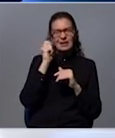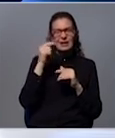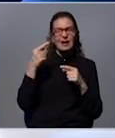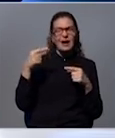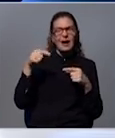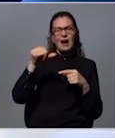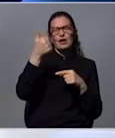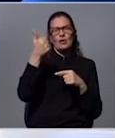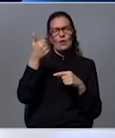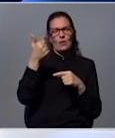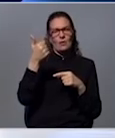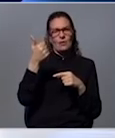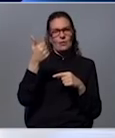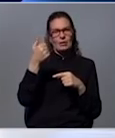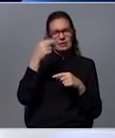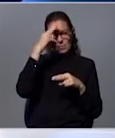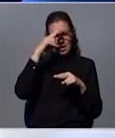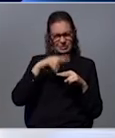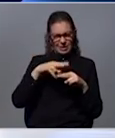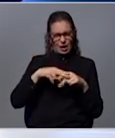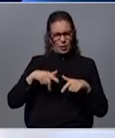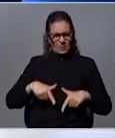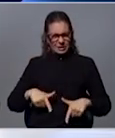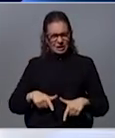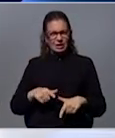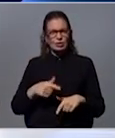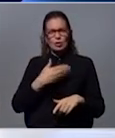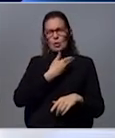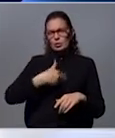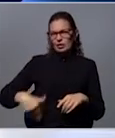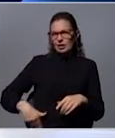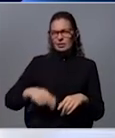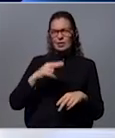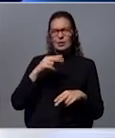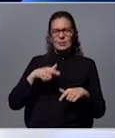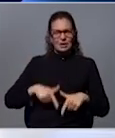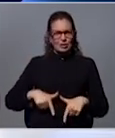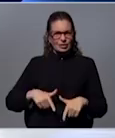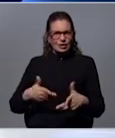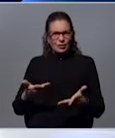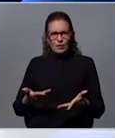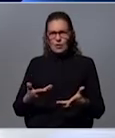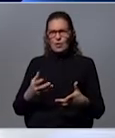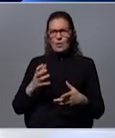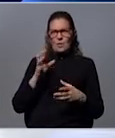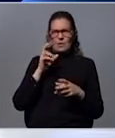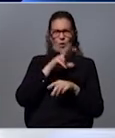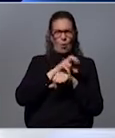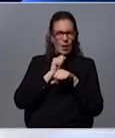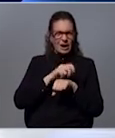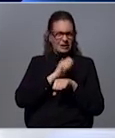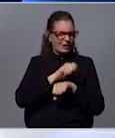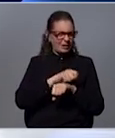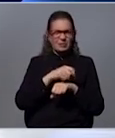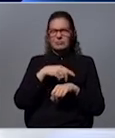mafia italiana y vaya que mataron primero ministro jefe de policía ministros del interior aterrorizaron jueces mataron